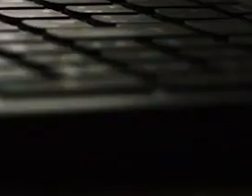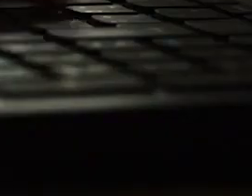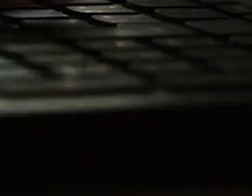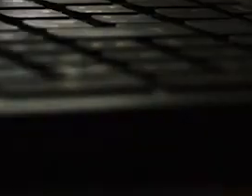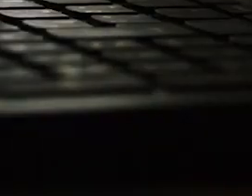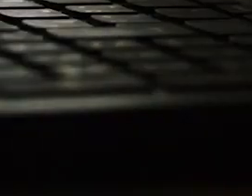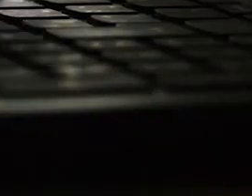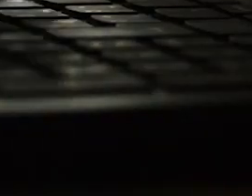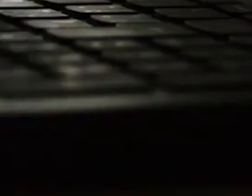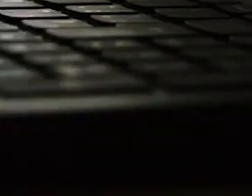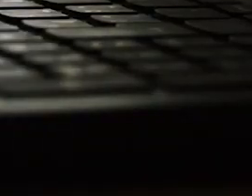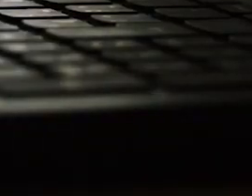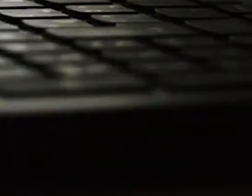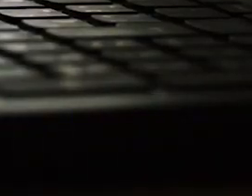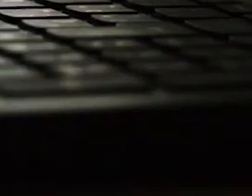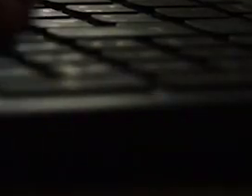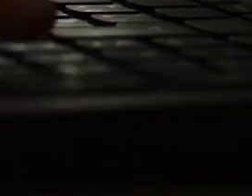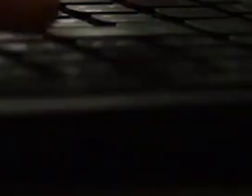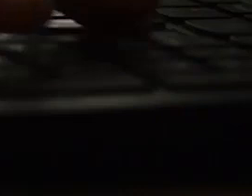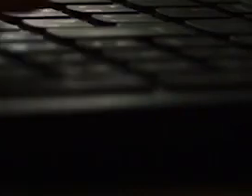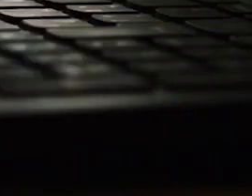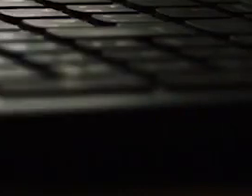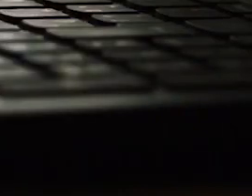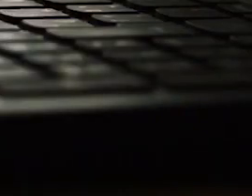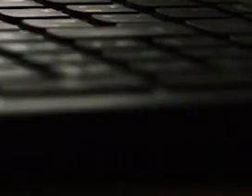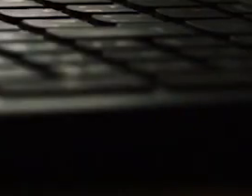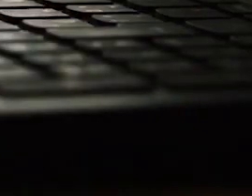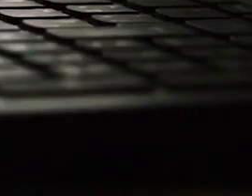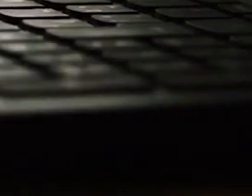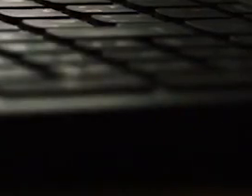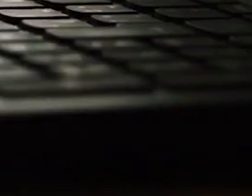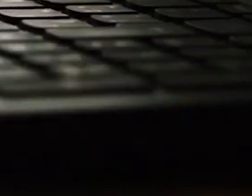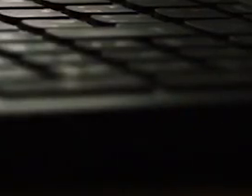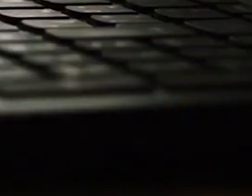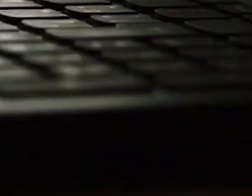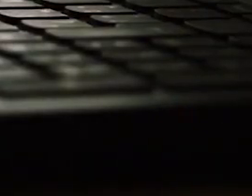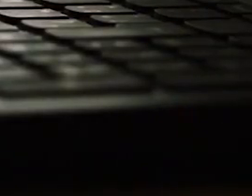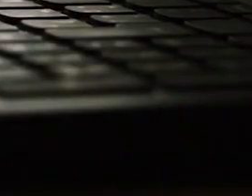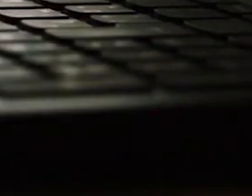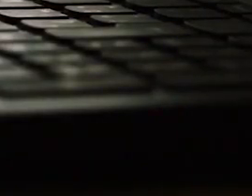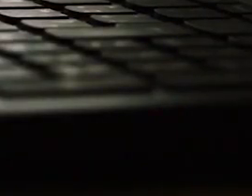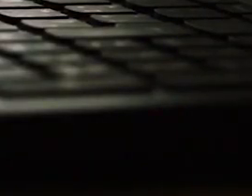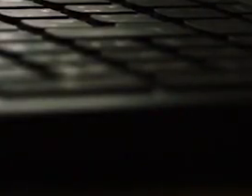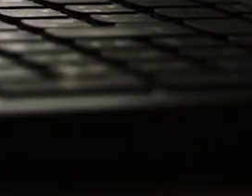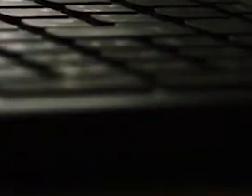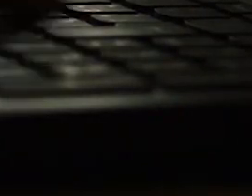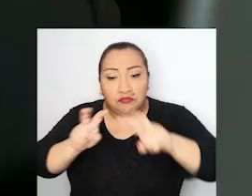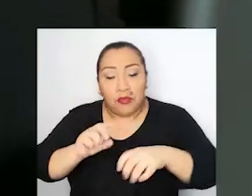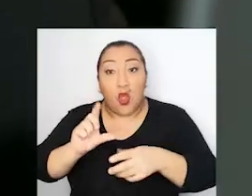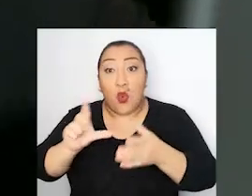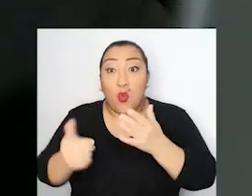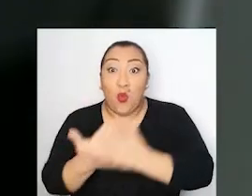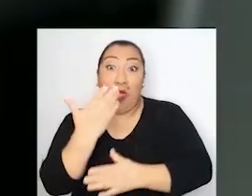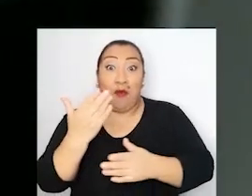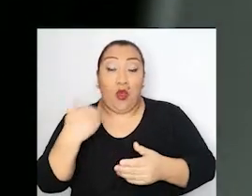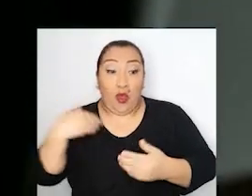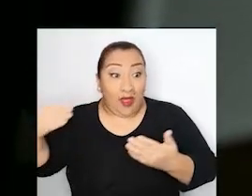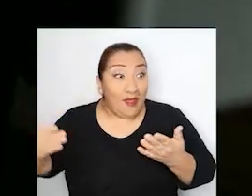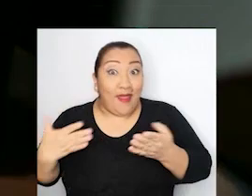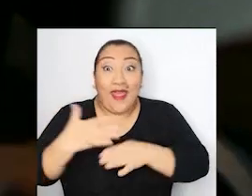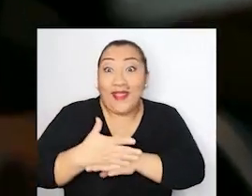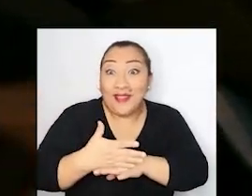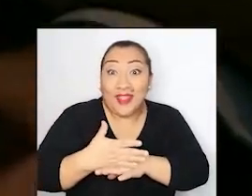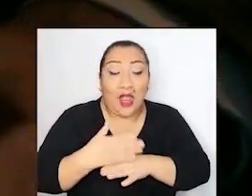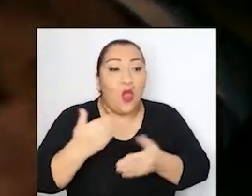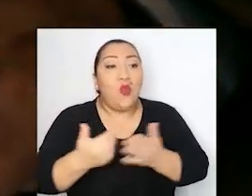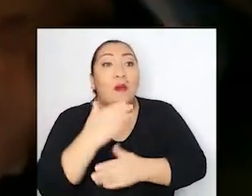el fin de ingresar la información, validar, visar y aprobar los informes. Luego podrán revisar la información los equipos revisores entrantes,